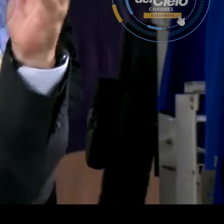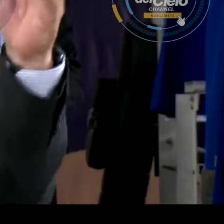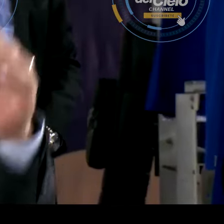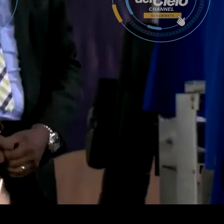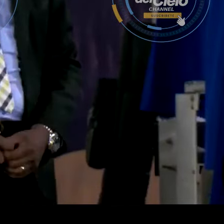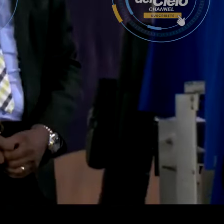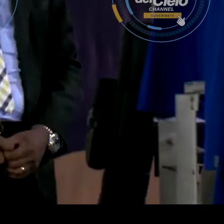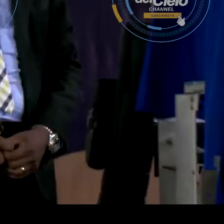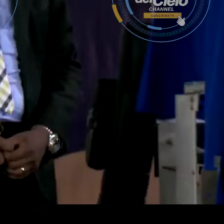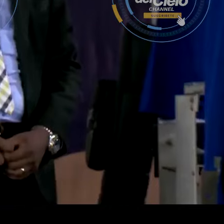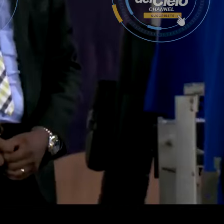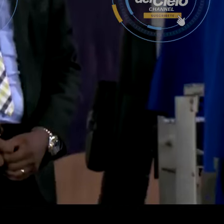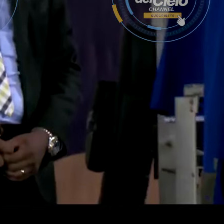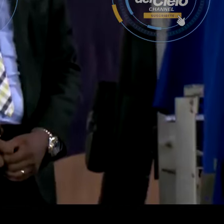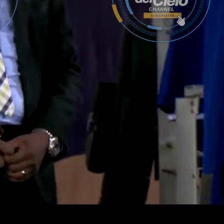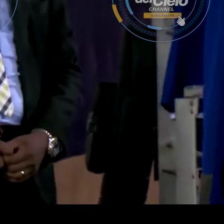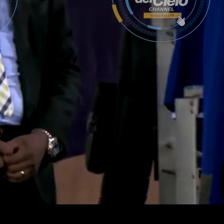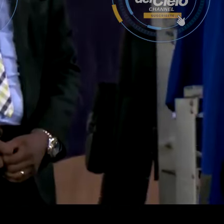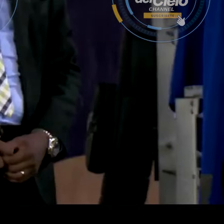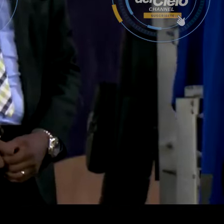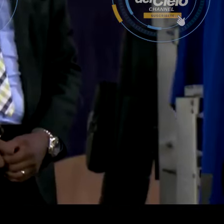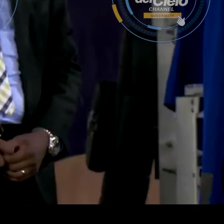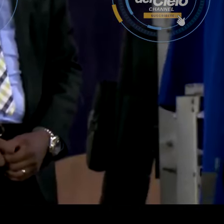Oh, amado Señor,